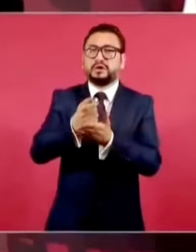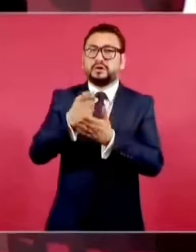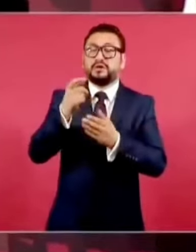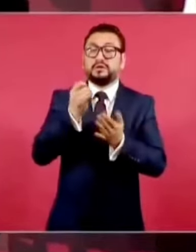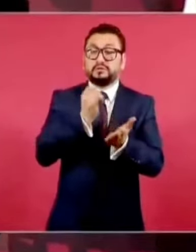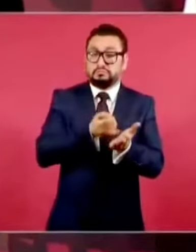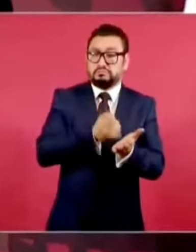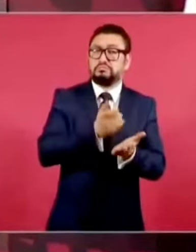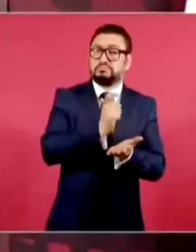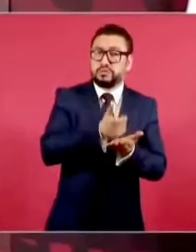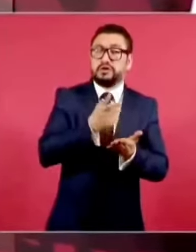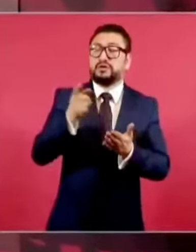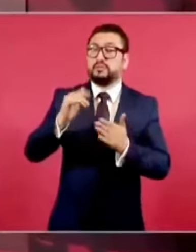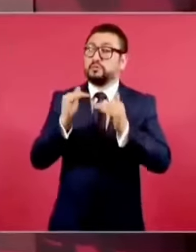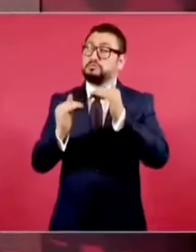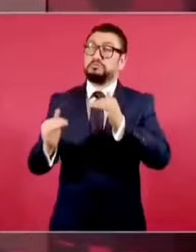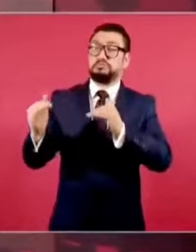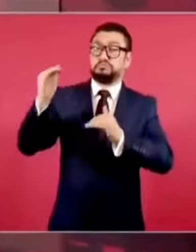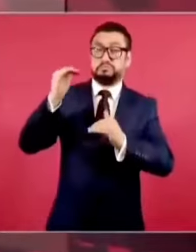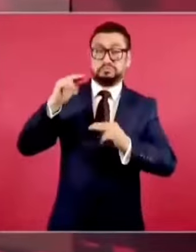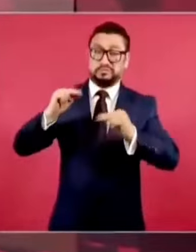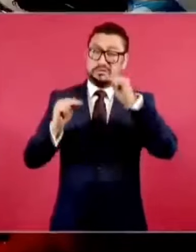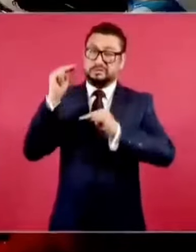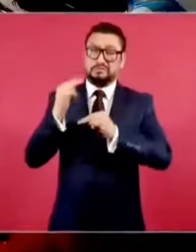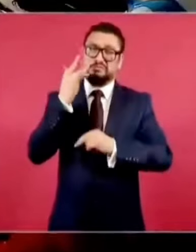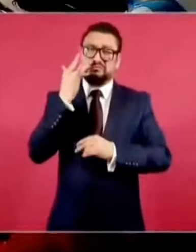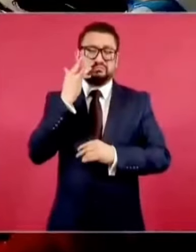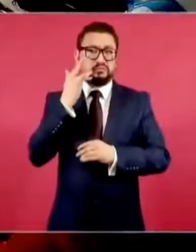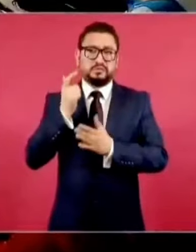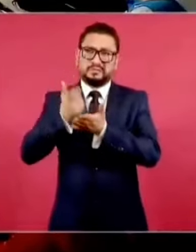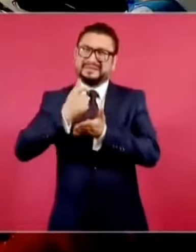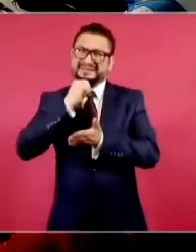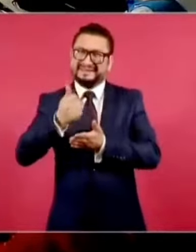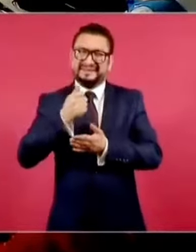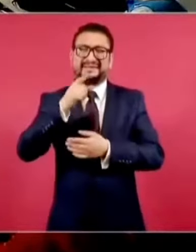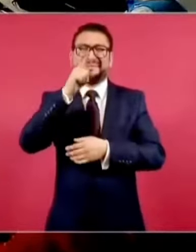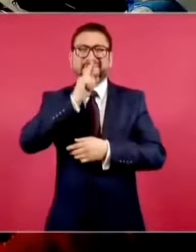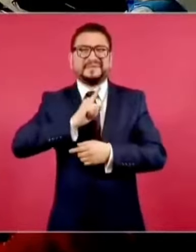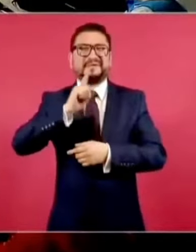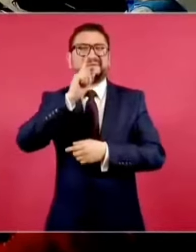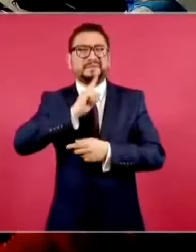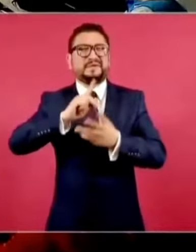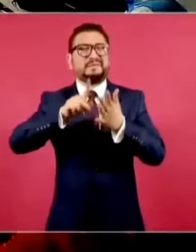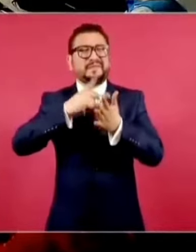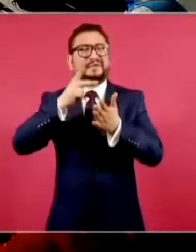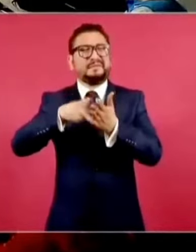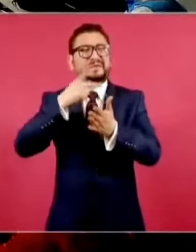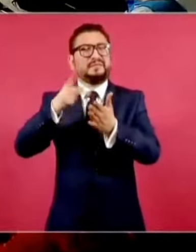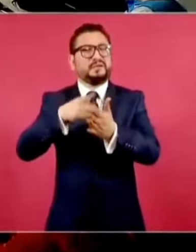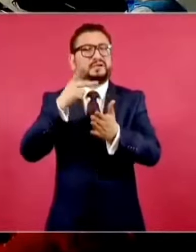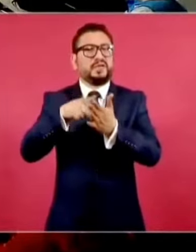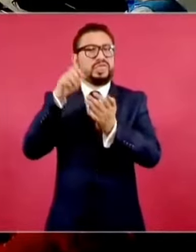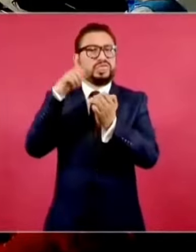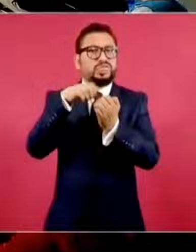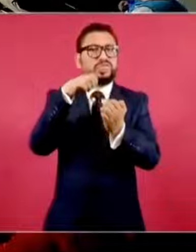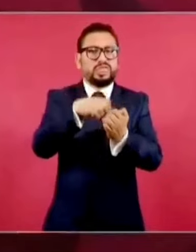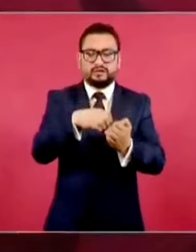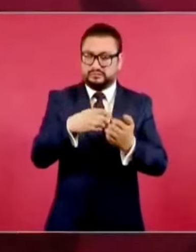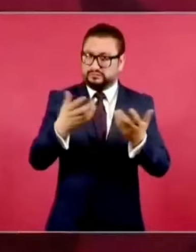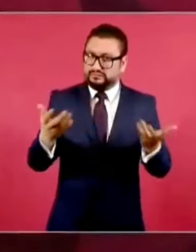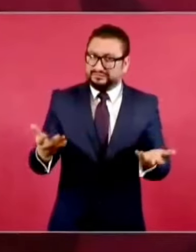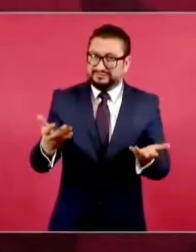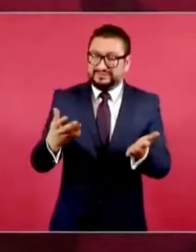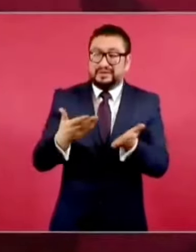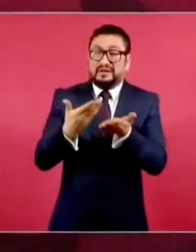arriba no Y cuántas mentiras y todavía no